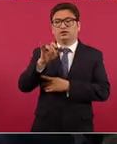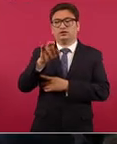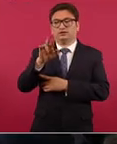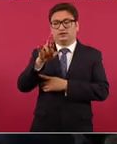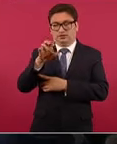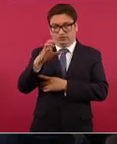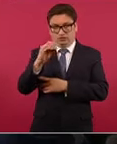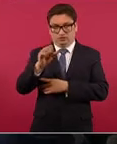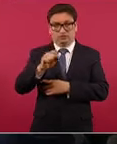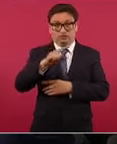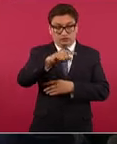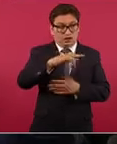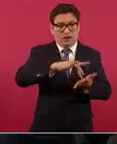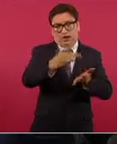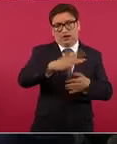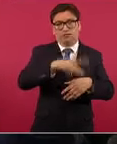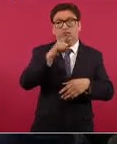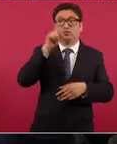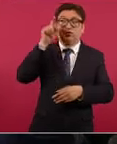porque